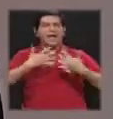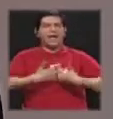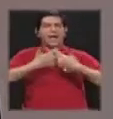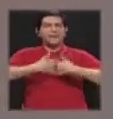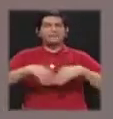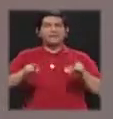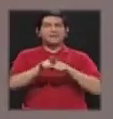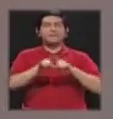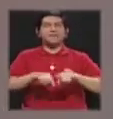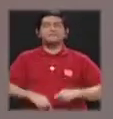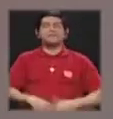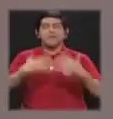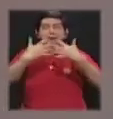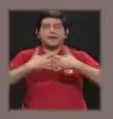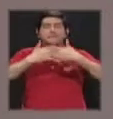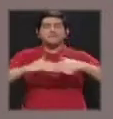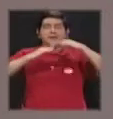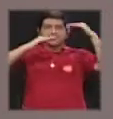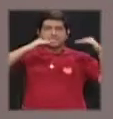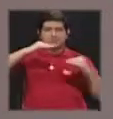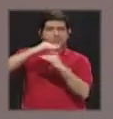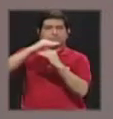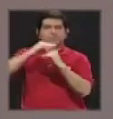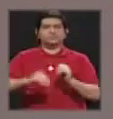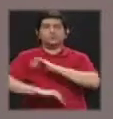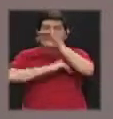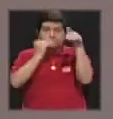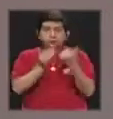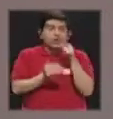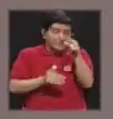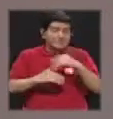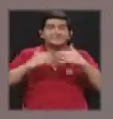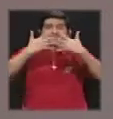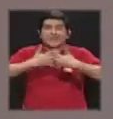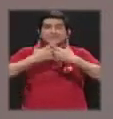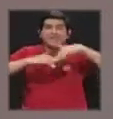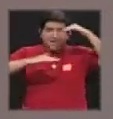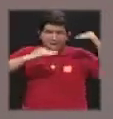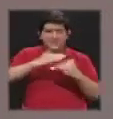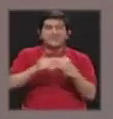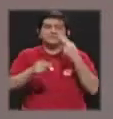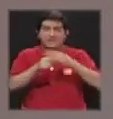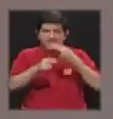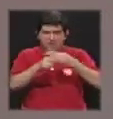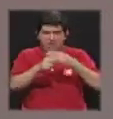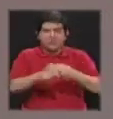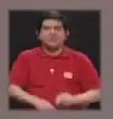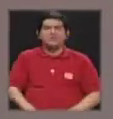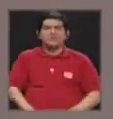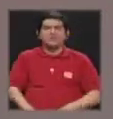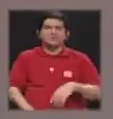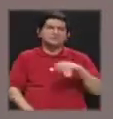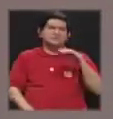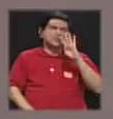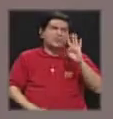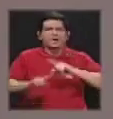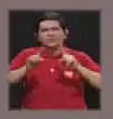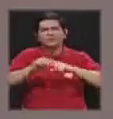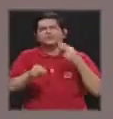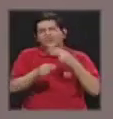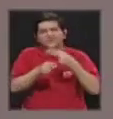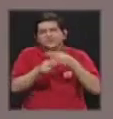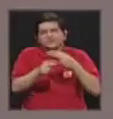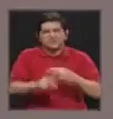y a sus subsidiarias. Y todas estas son subsidiarias de una empresa que se llama, que tiene 4C, para no citar los nombres,